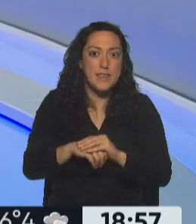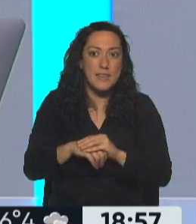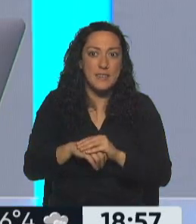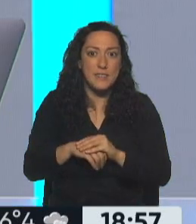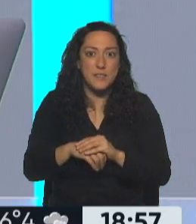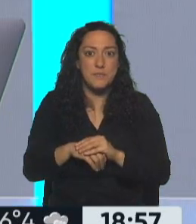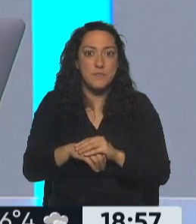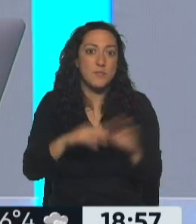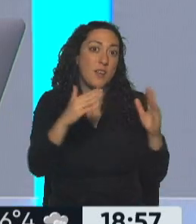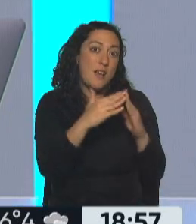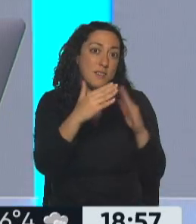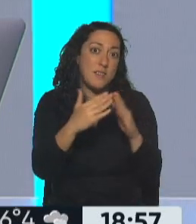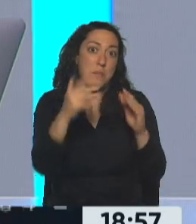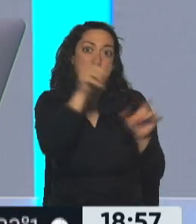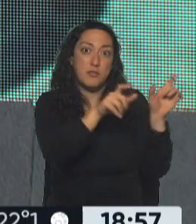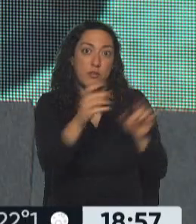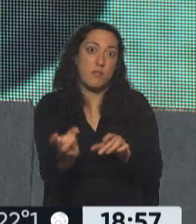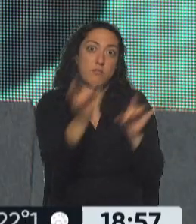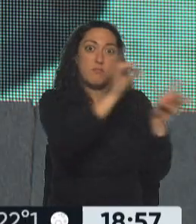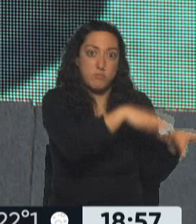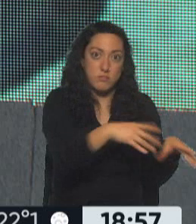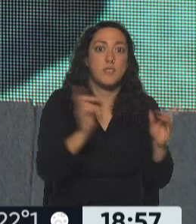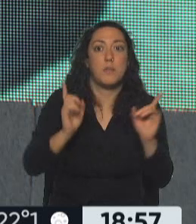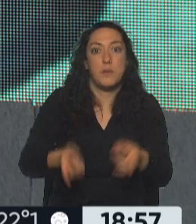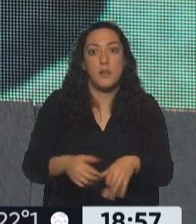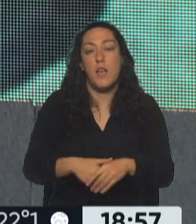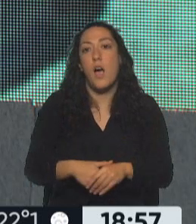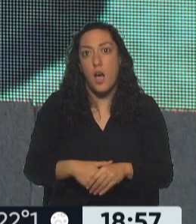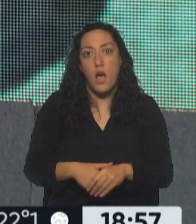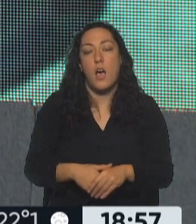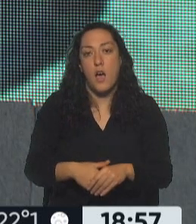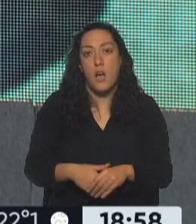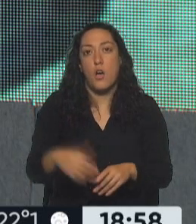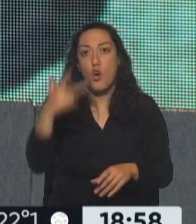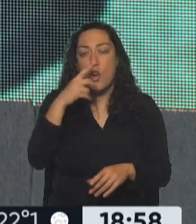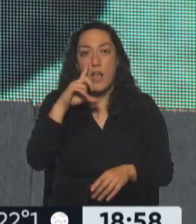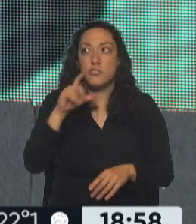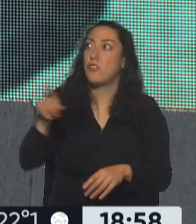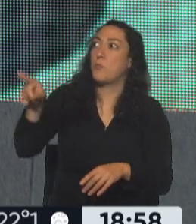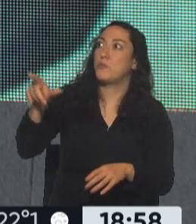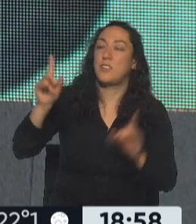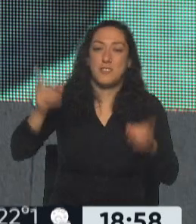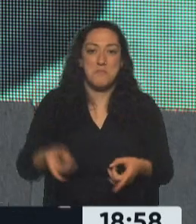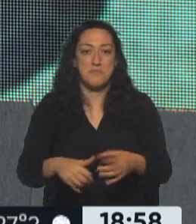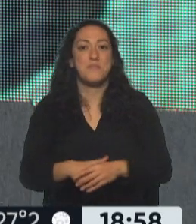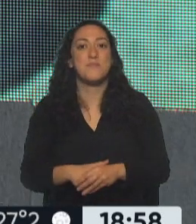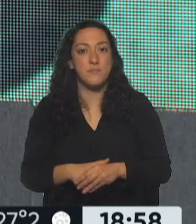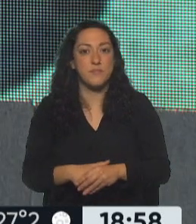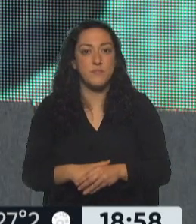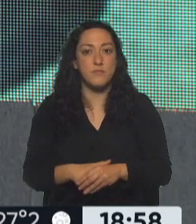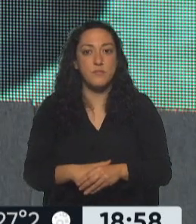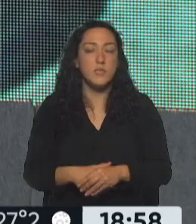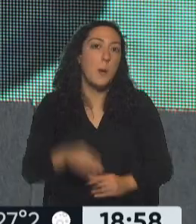en su casa a un humano. Muy bien el consejo, ahí Horacio está apuntando también por detrás. Bueno, doctor, para cerrar rapidito entonces, no es